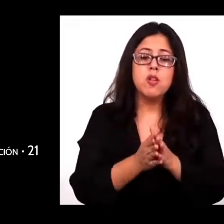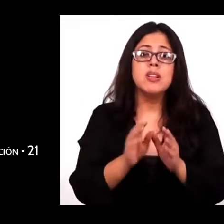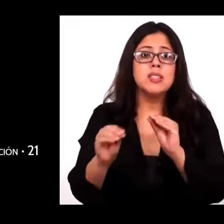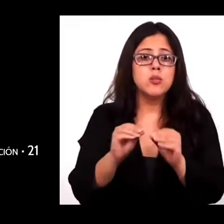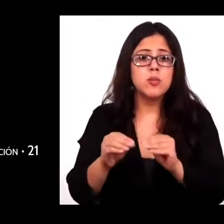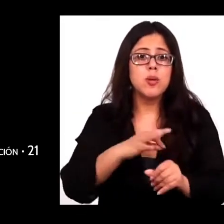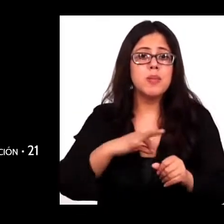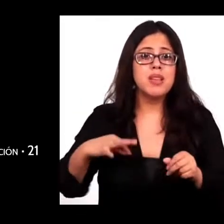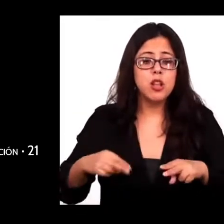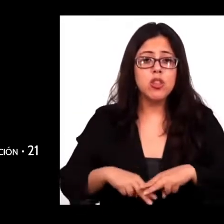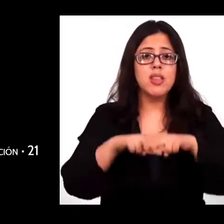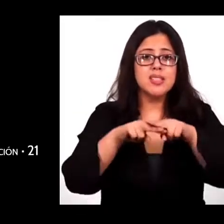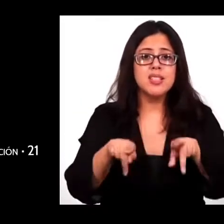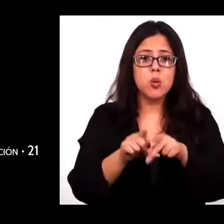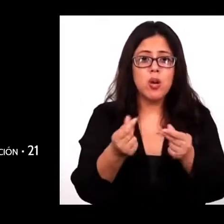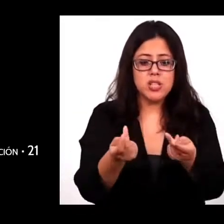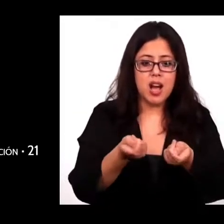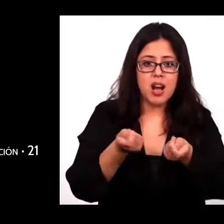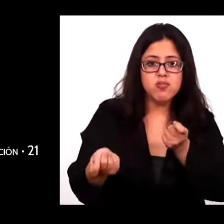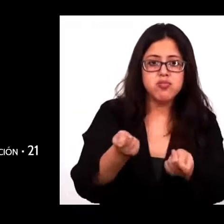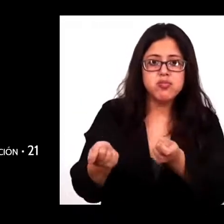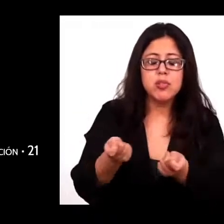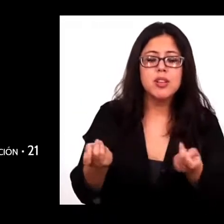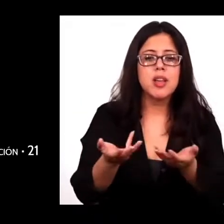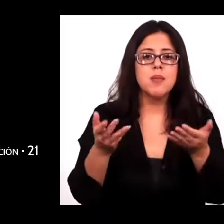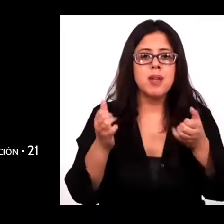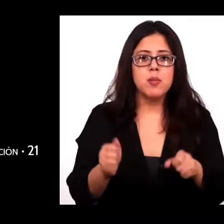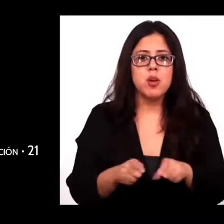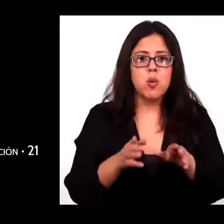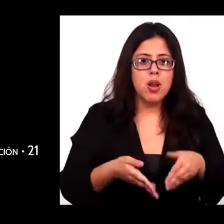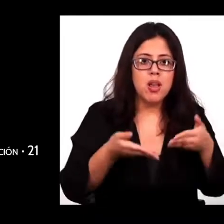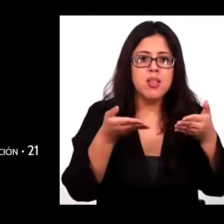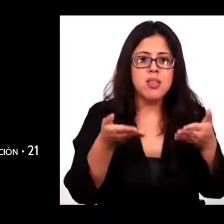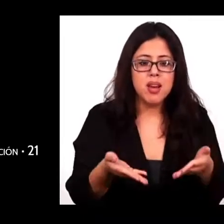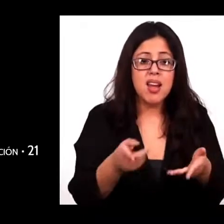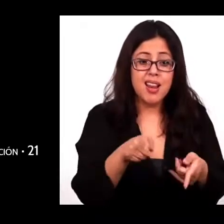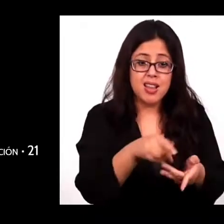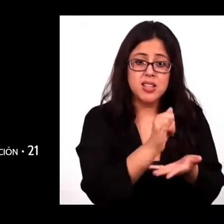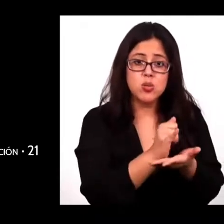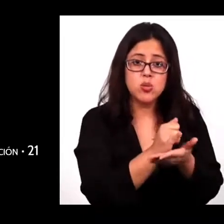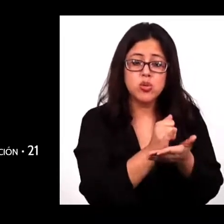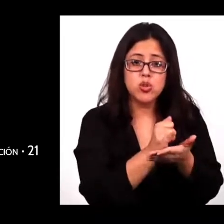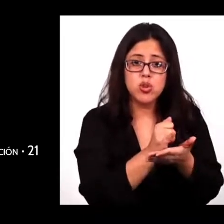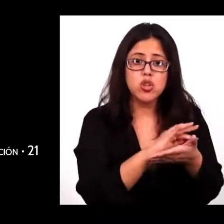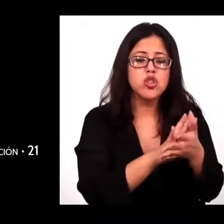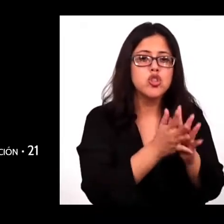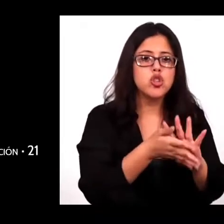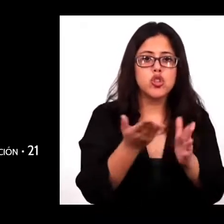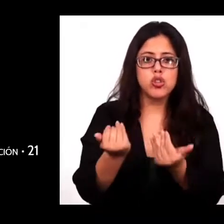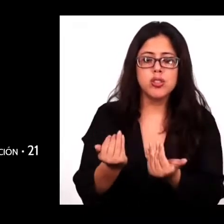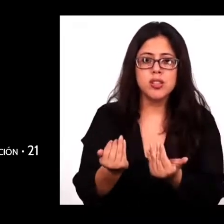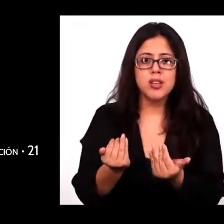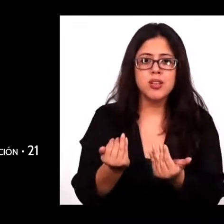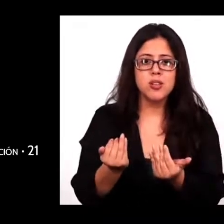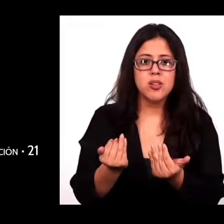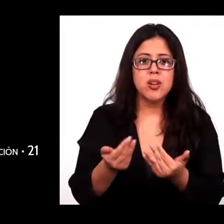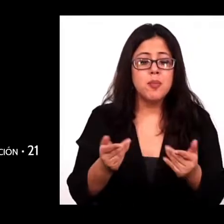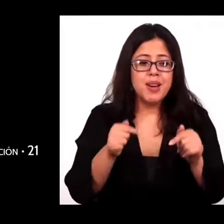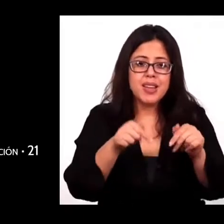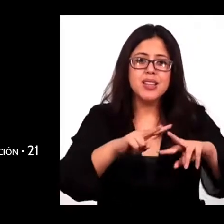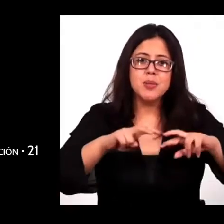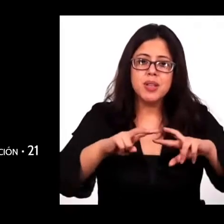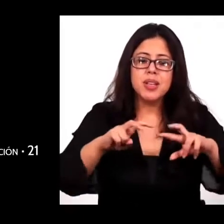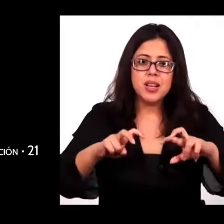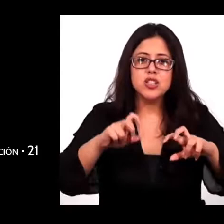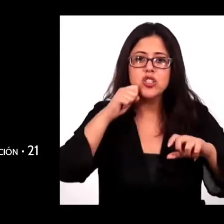Hacienda disponga de los recursos suficientes para poder entregar a esta institución todo lo que se requiera para que estas investigaciones